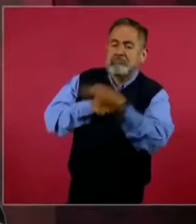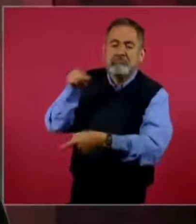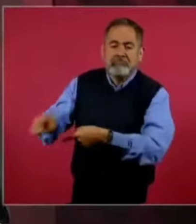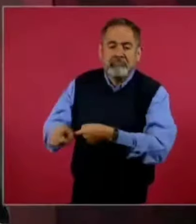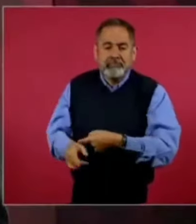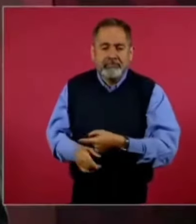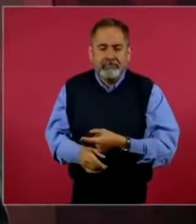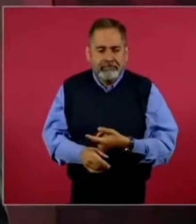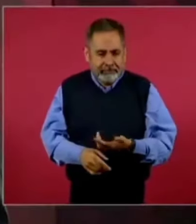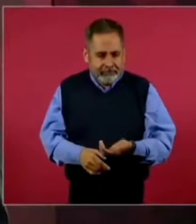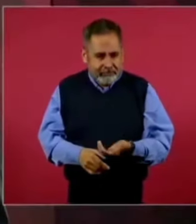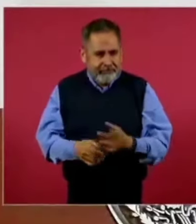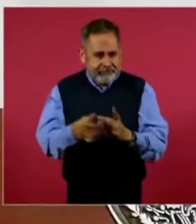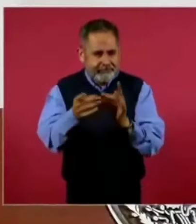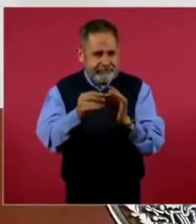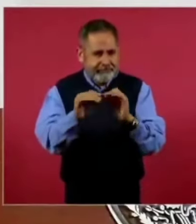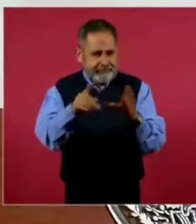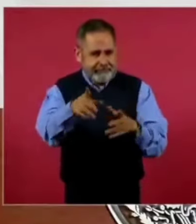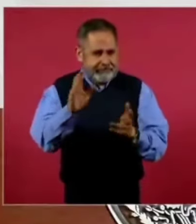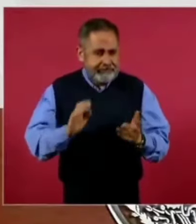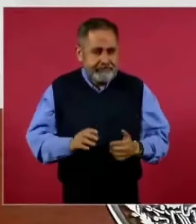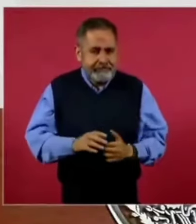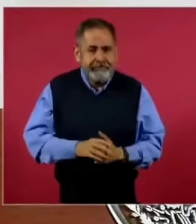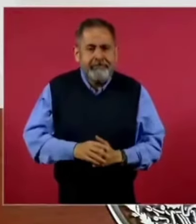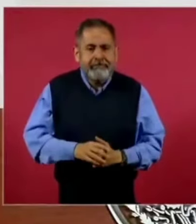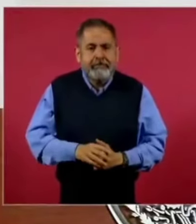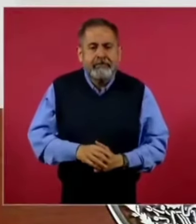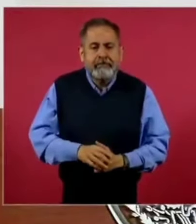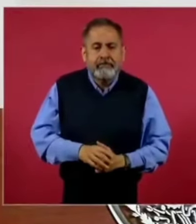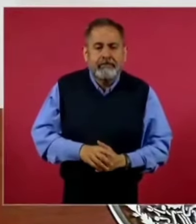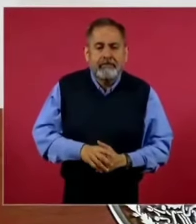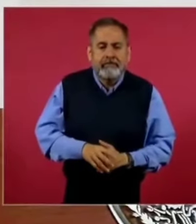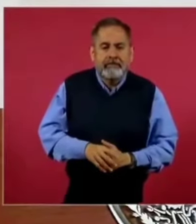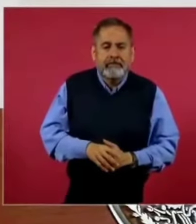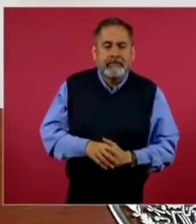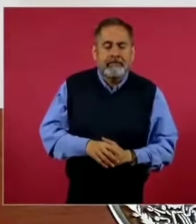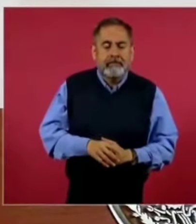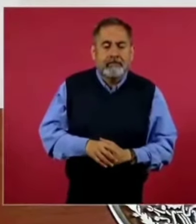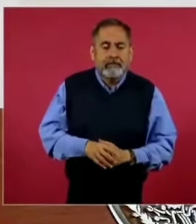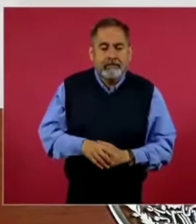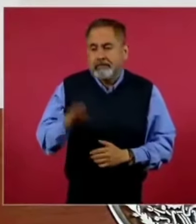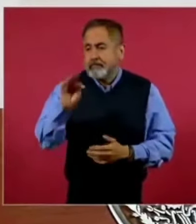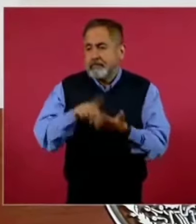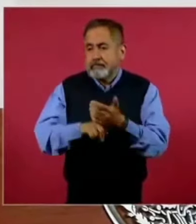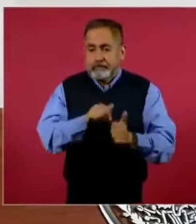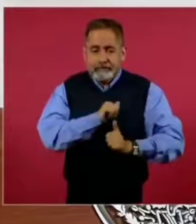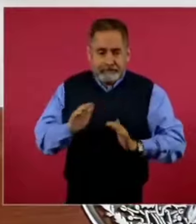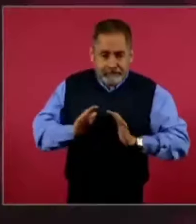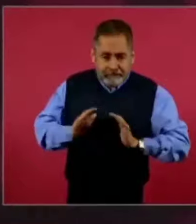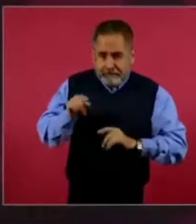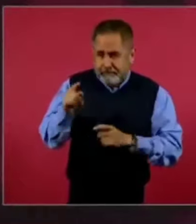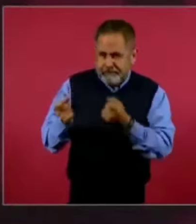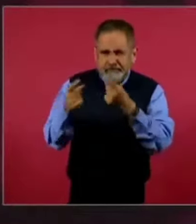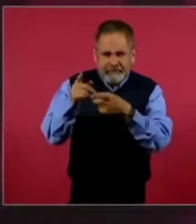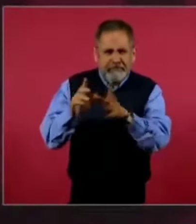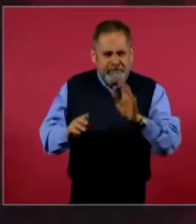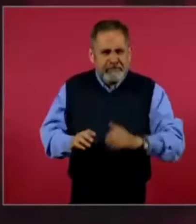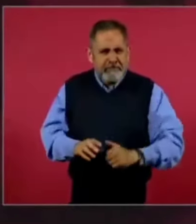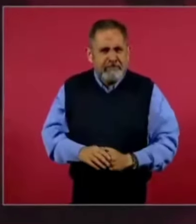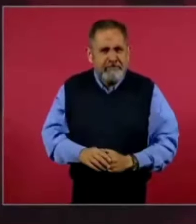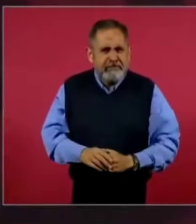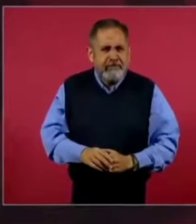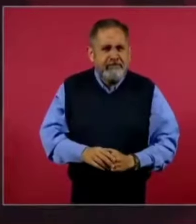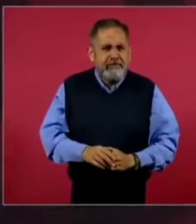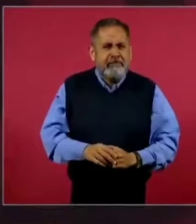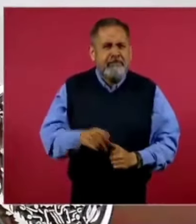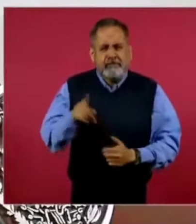Es otra explicación que tengo. Entonces, si fue el Ejército, si fueron además,